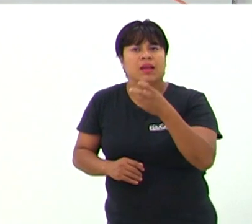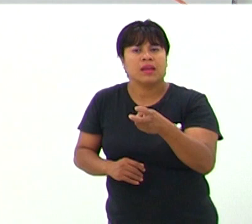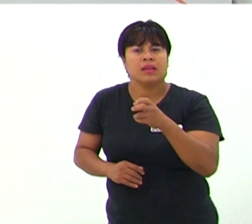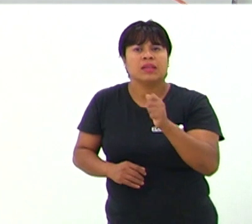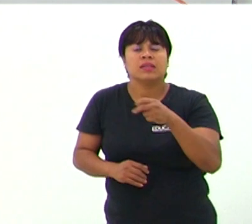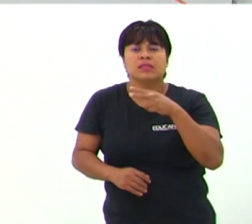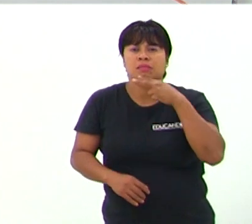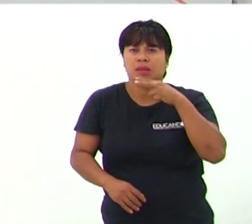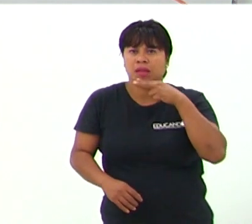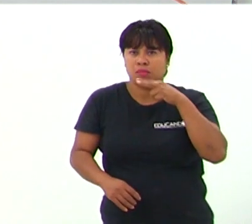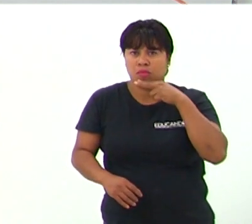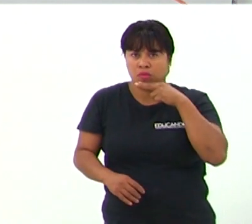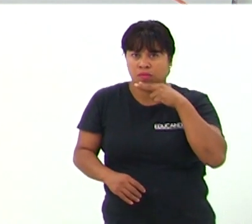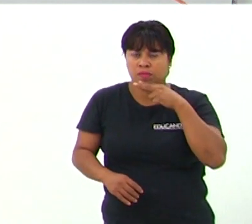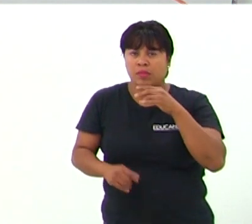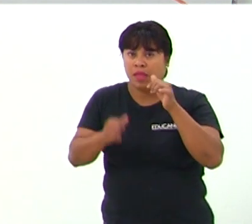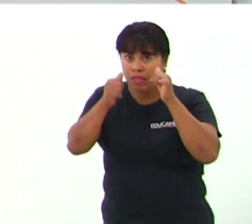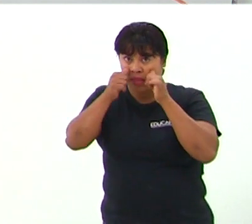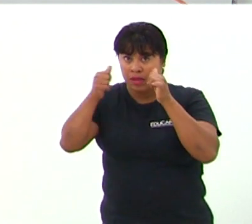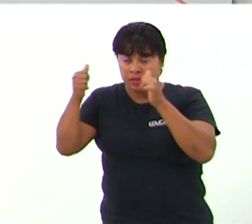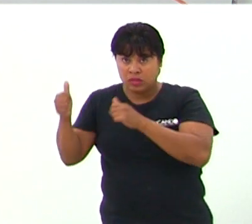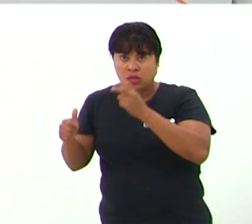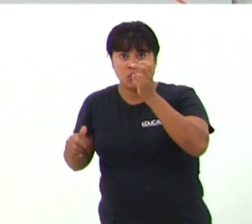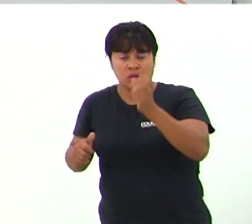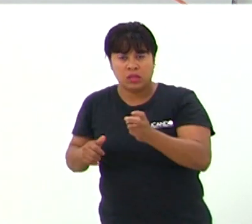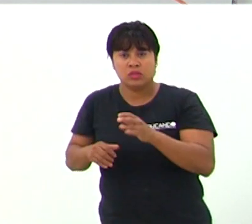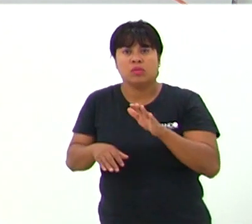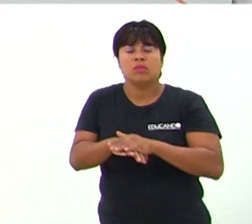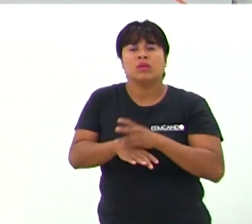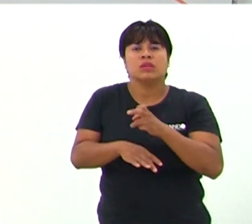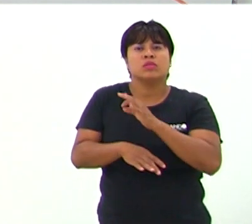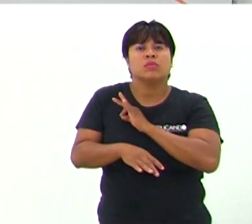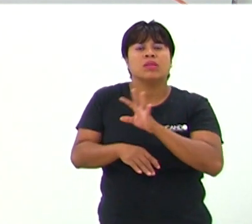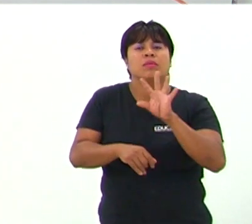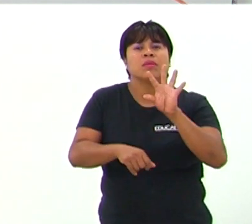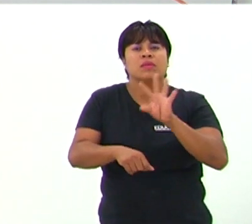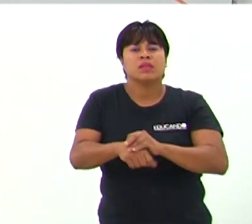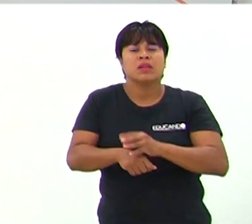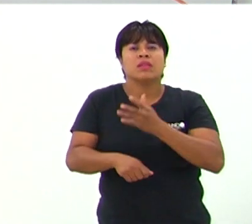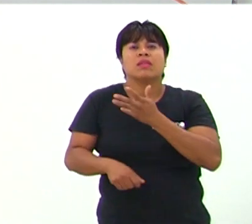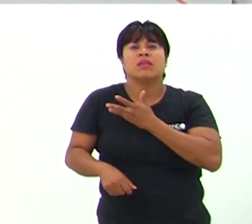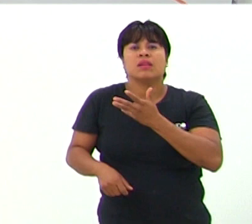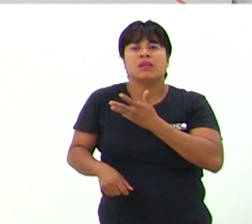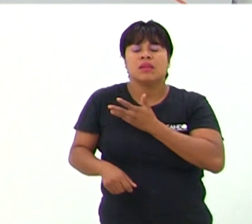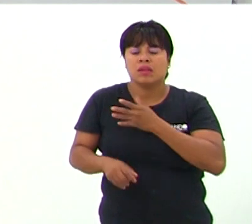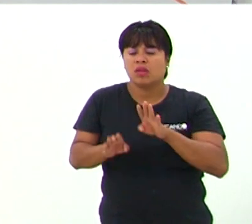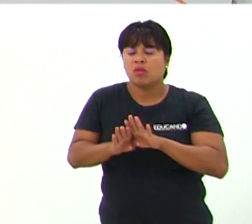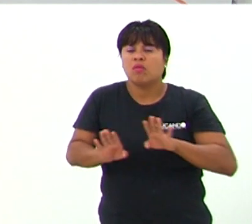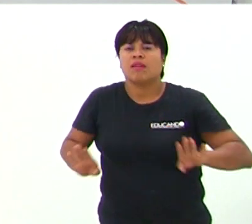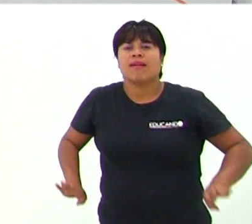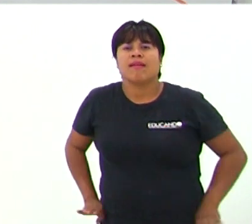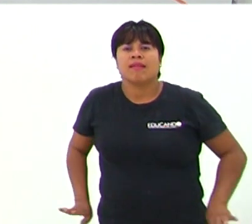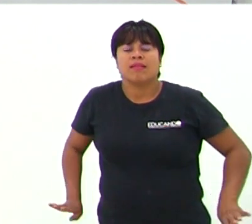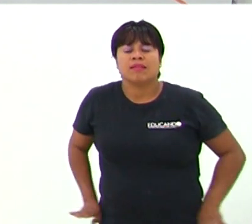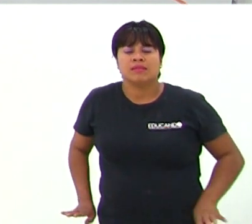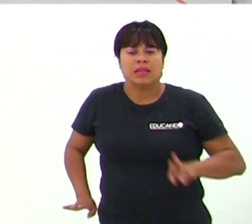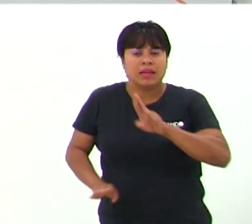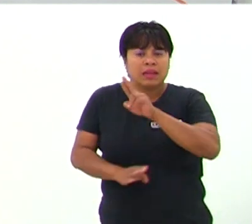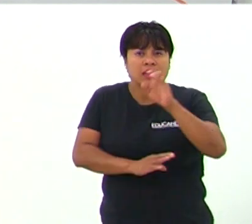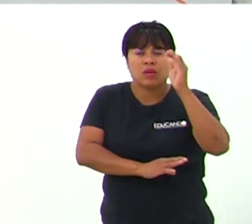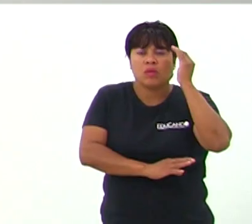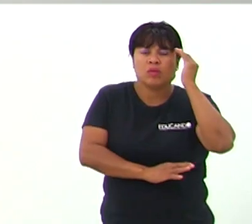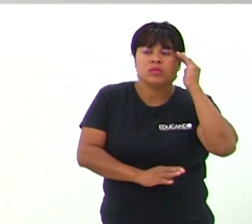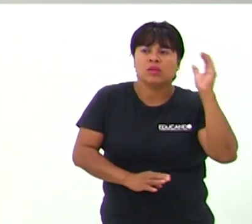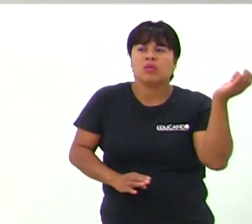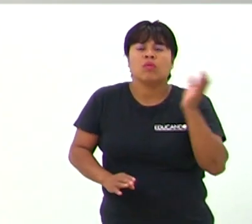el verbo. Bien, atención con esta parte porque te va a permitir tener la característica y reconocer en